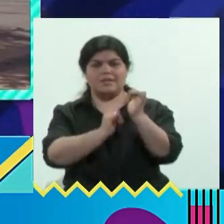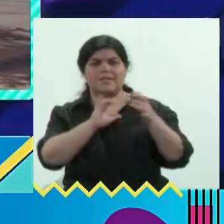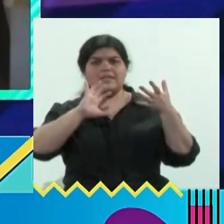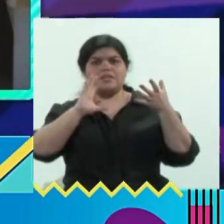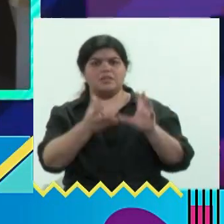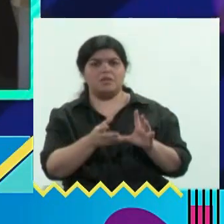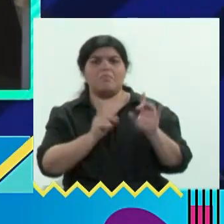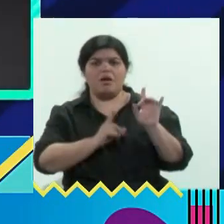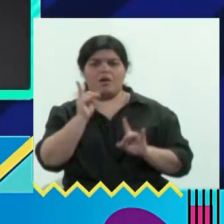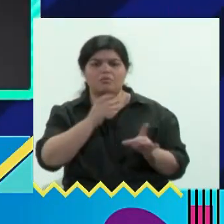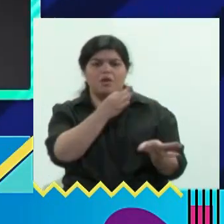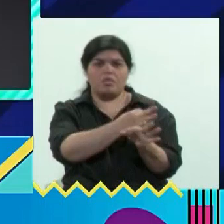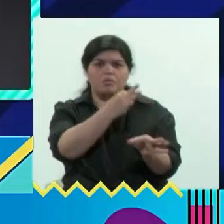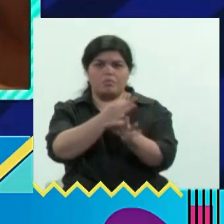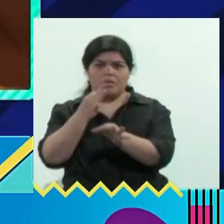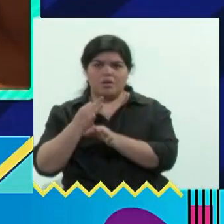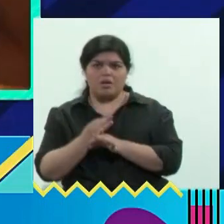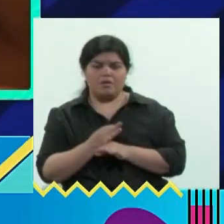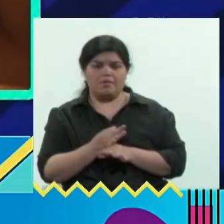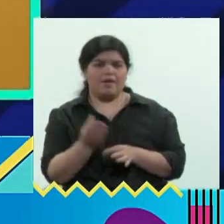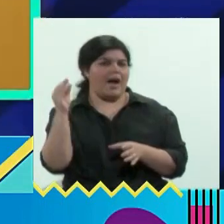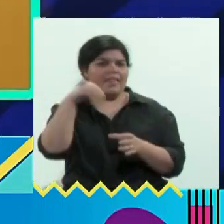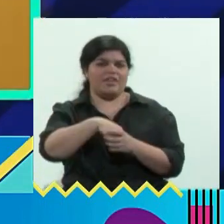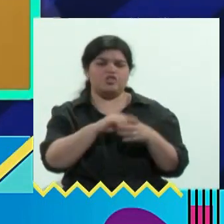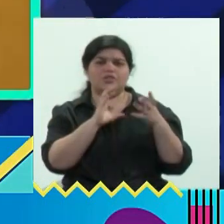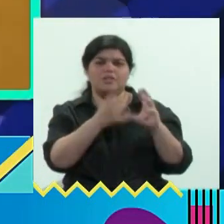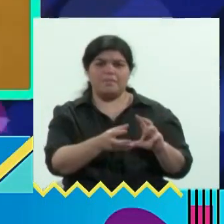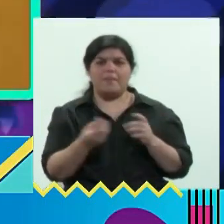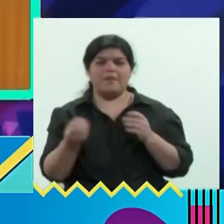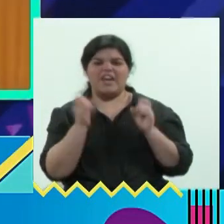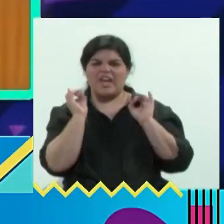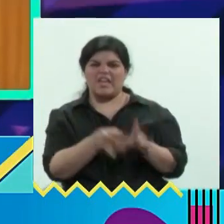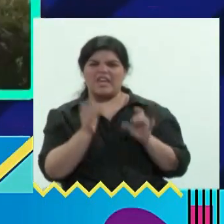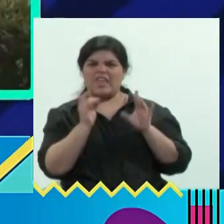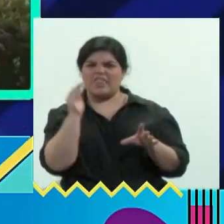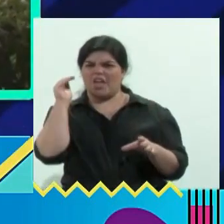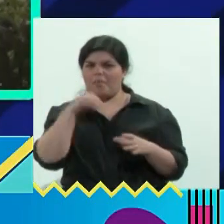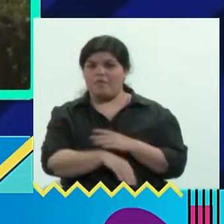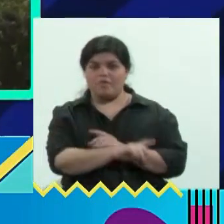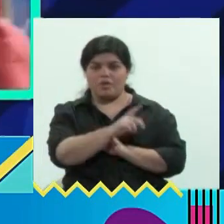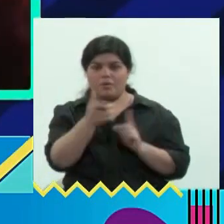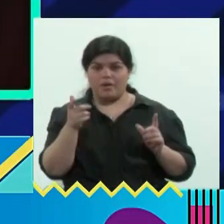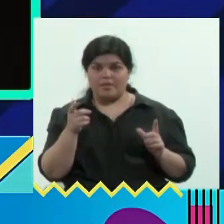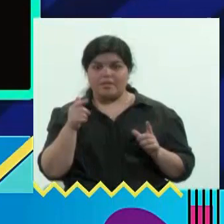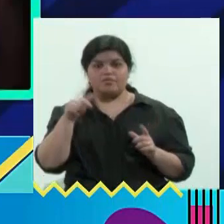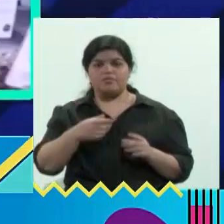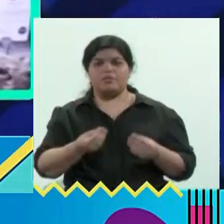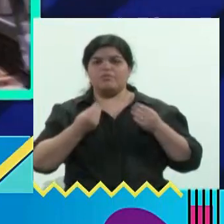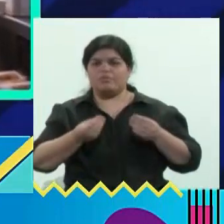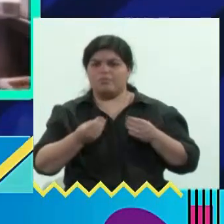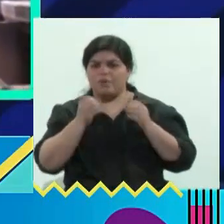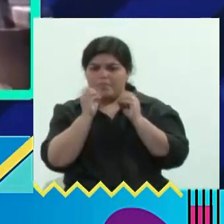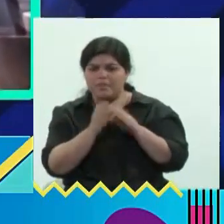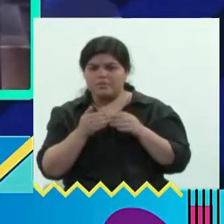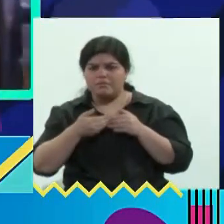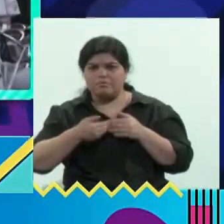instituciones educativas para reproducir el sistema y evitar la crítica profunda. Entonces, ¿cómo vamos a empezar a analizar este tema